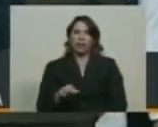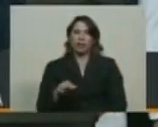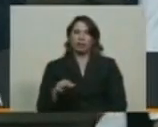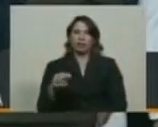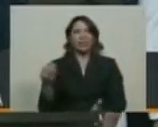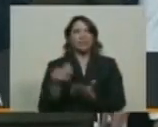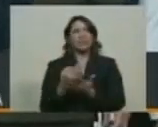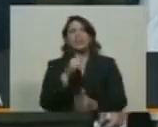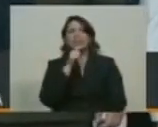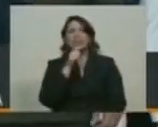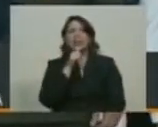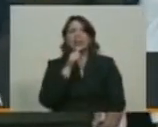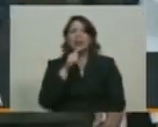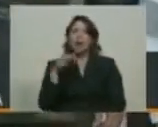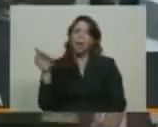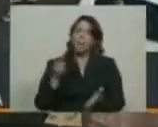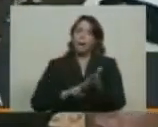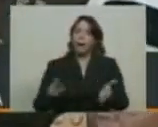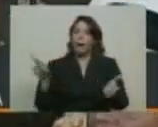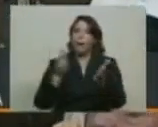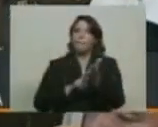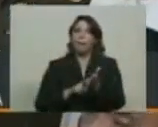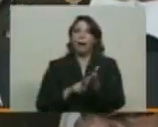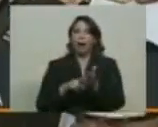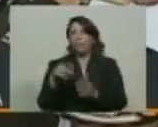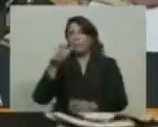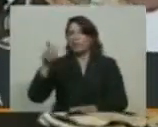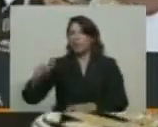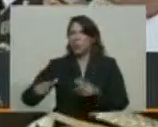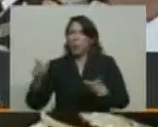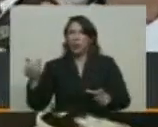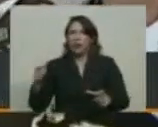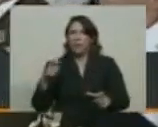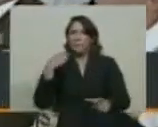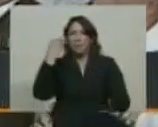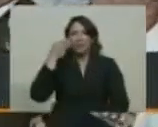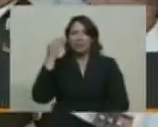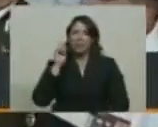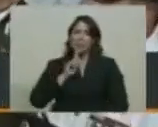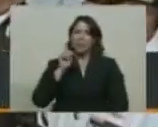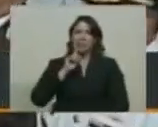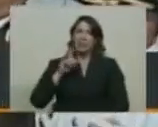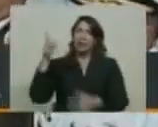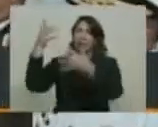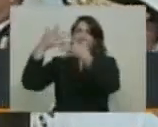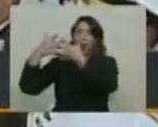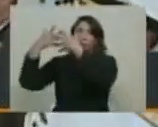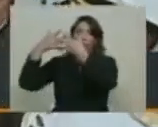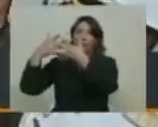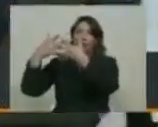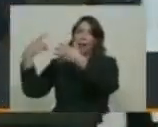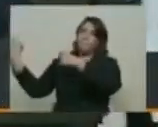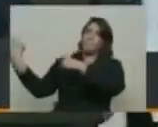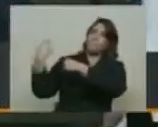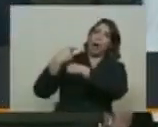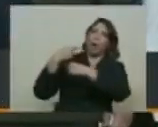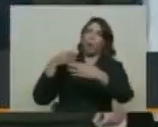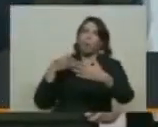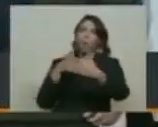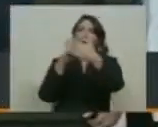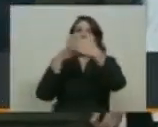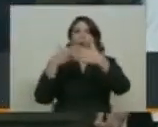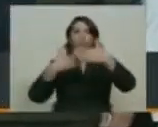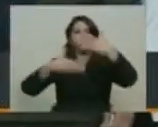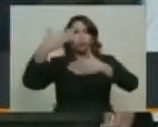y hay gente que lo cree, que es mentira, que el imperio estadounidense agrede a Venezuela, bloquea a